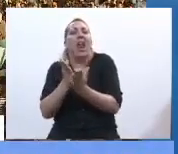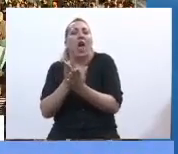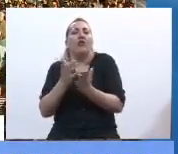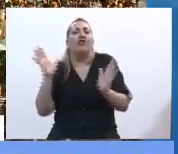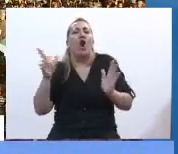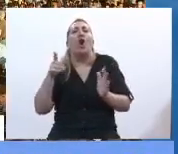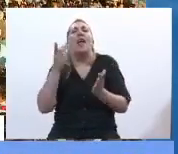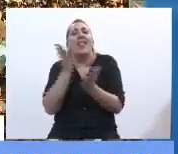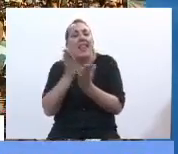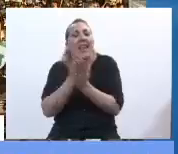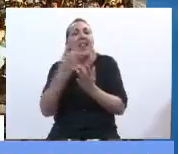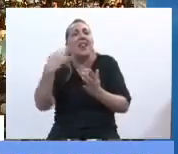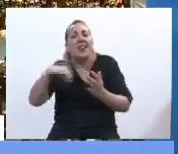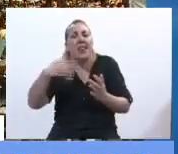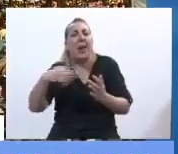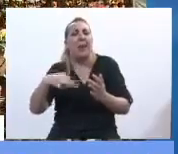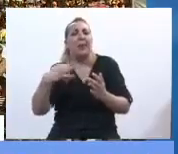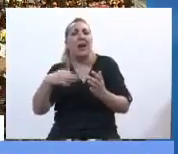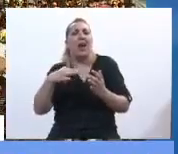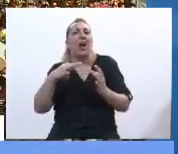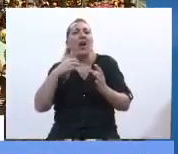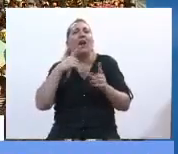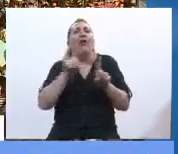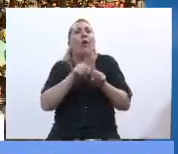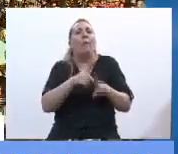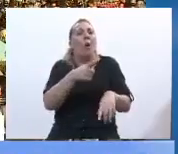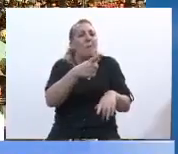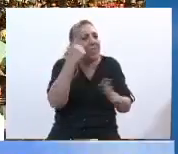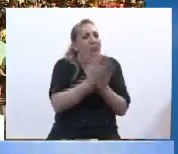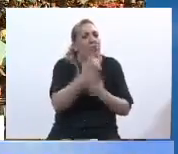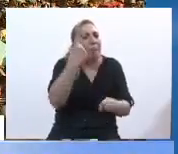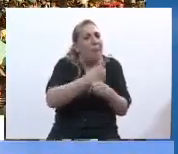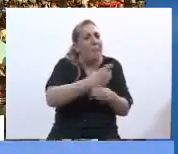debe prevalecer sobre otros. Y hay suficiente